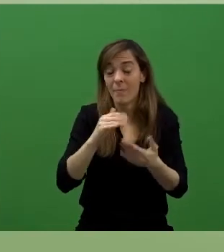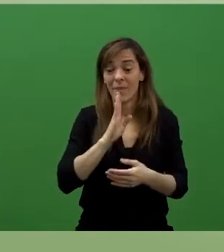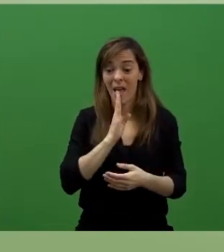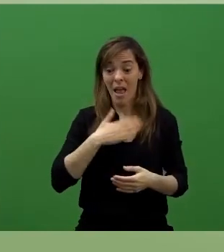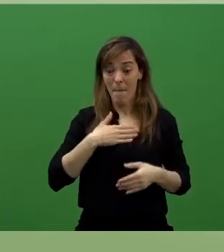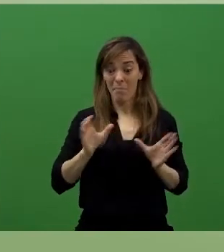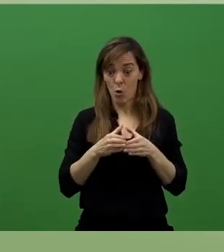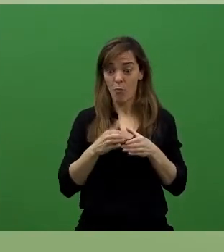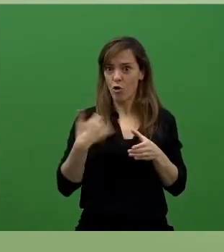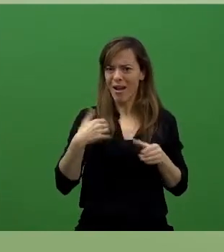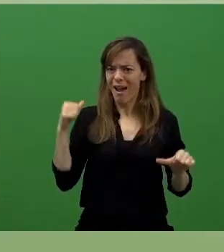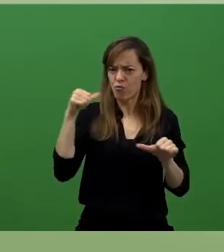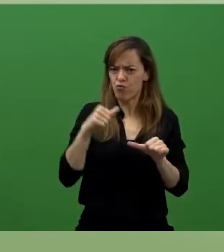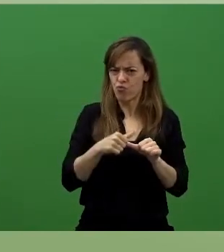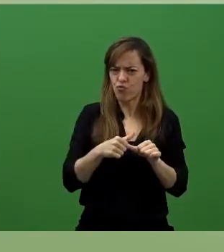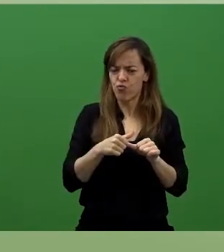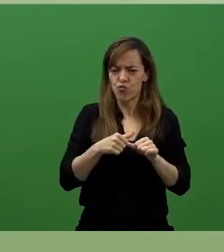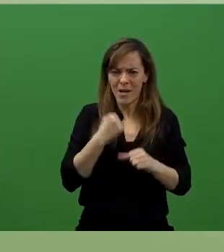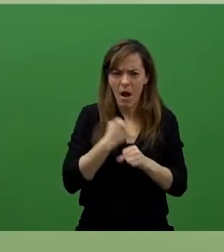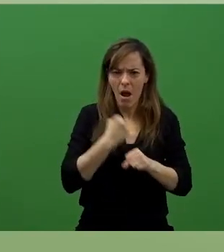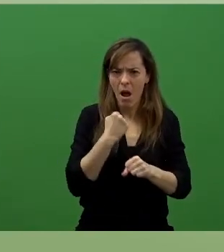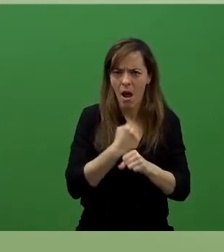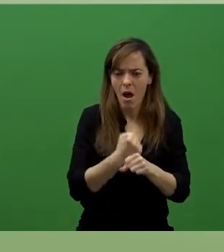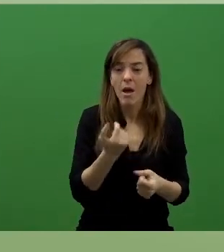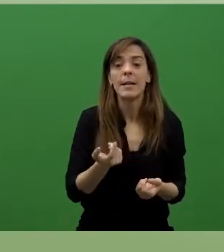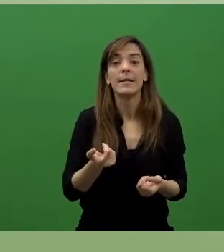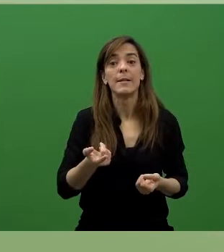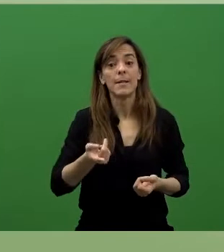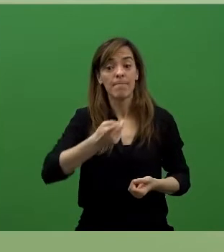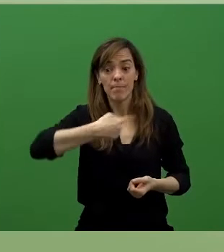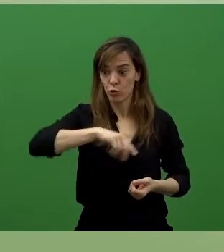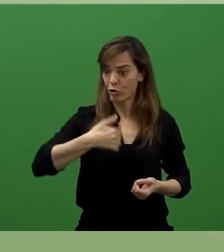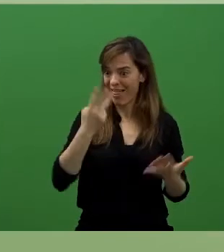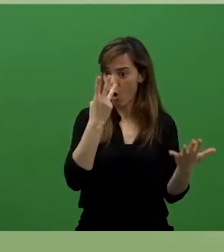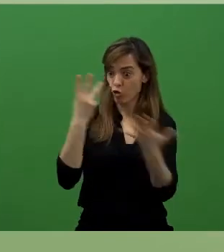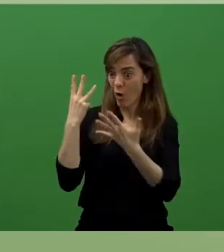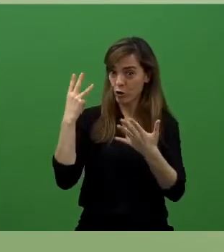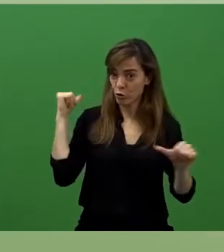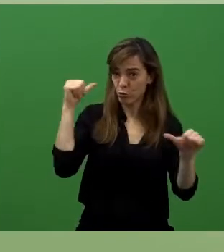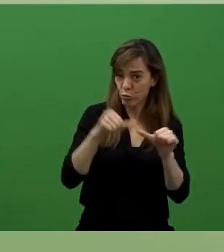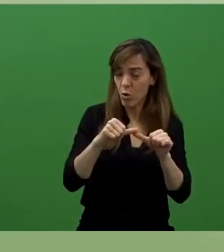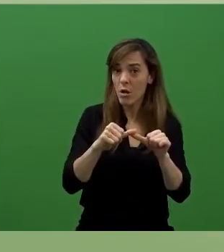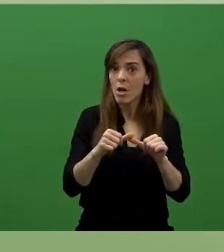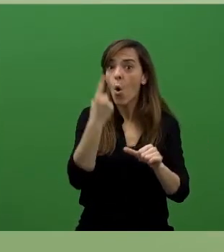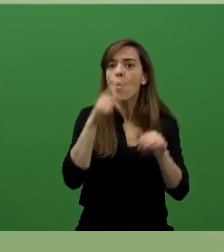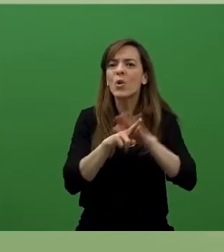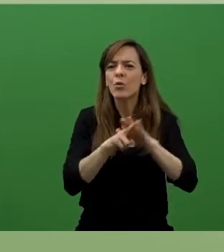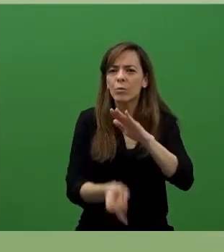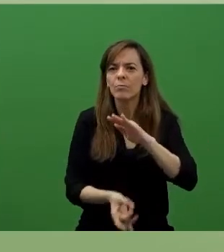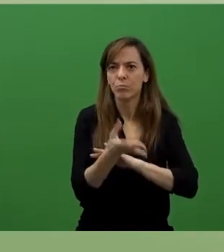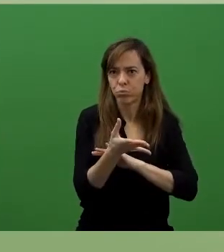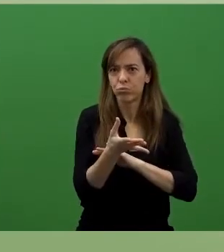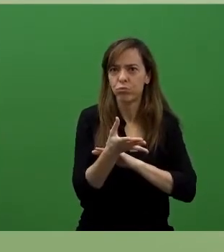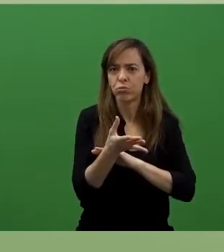mi grupo y empezamos a desarrollar hace ya pues 8 años un recurso que se llama